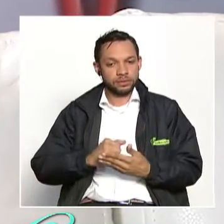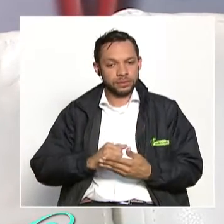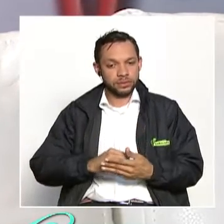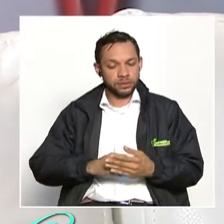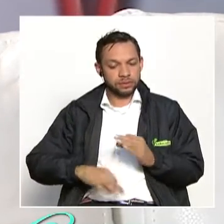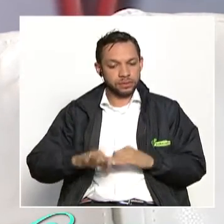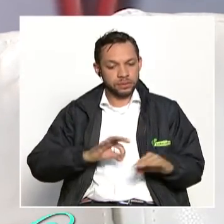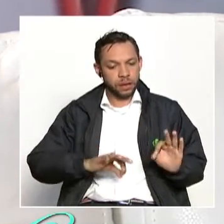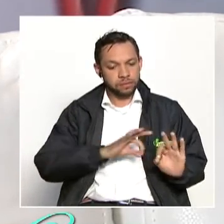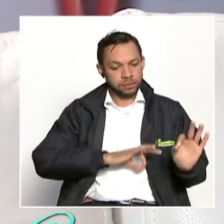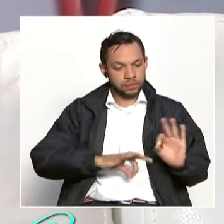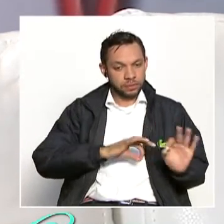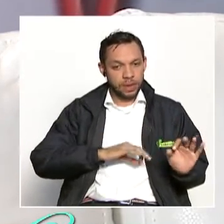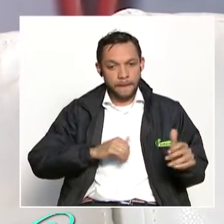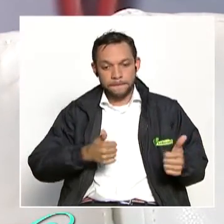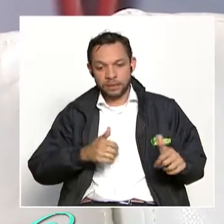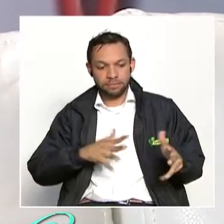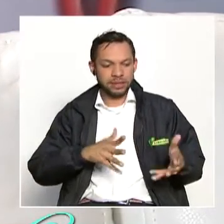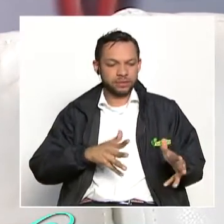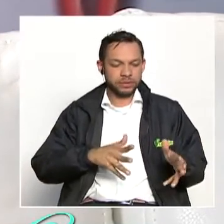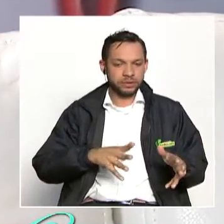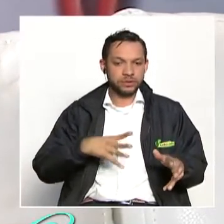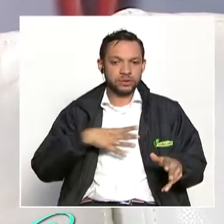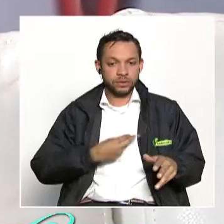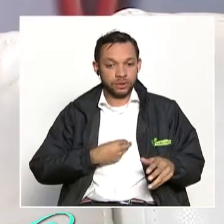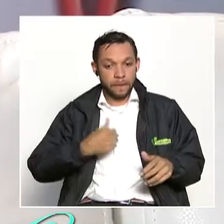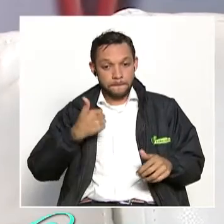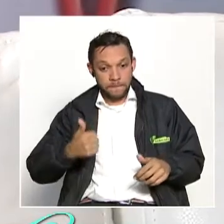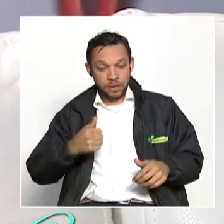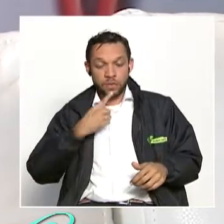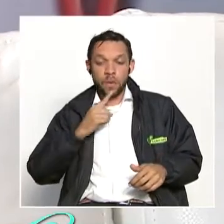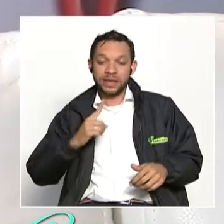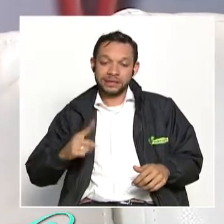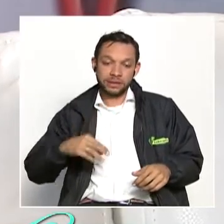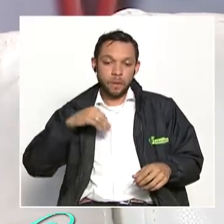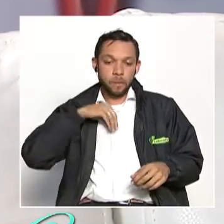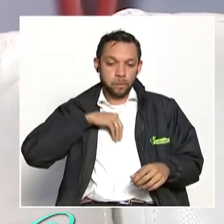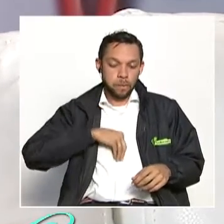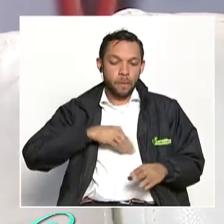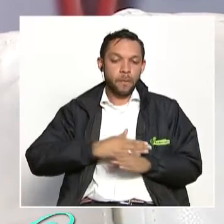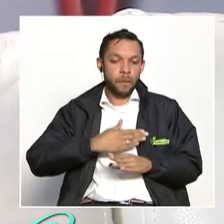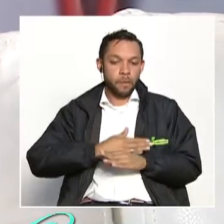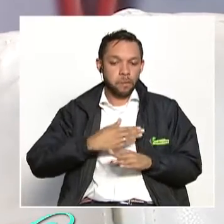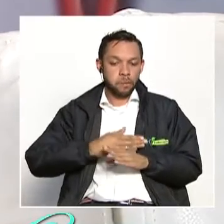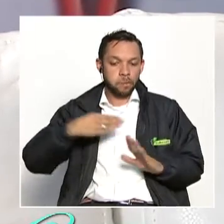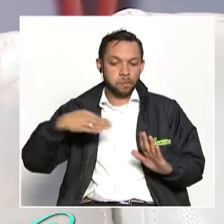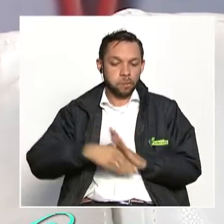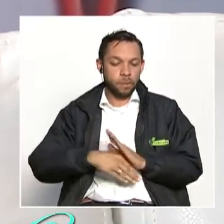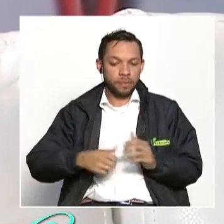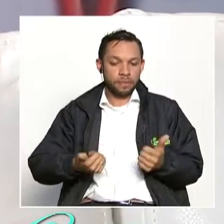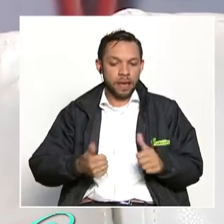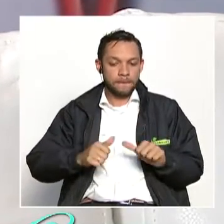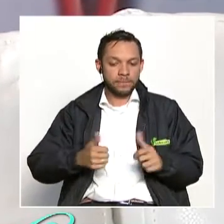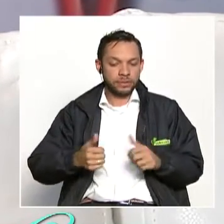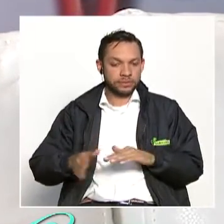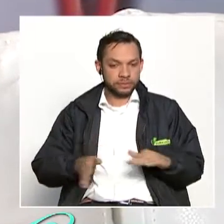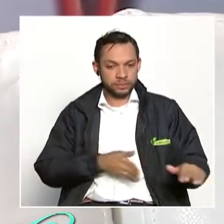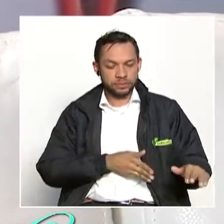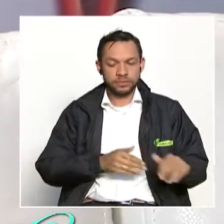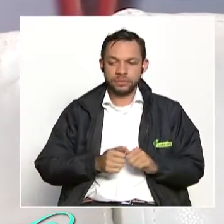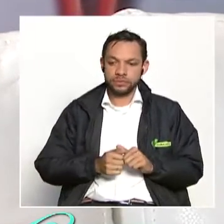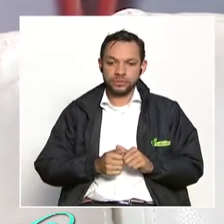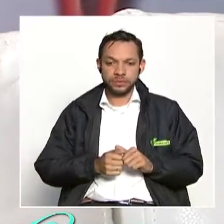o amigables, no están bien, nosotros no estamos bien. Así de sencillo. Entonces, claro, todas esas sustancias, los